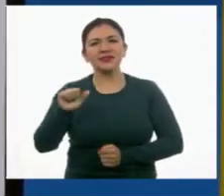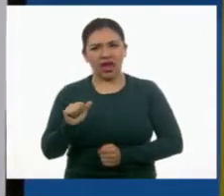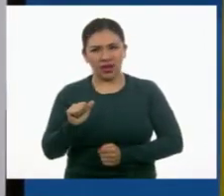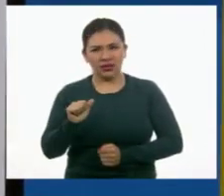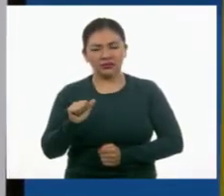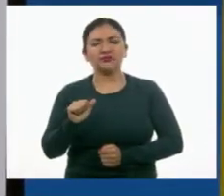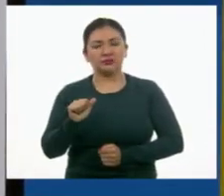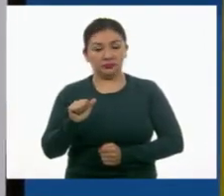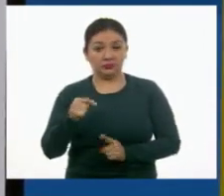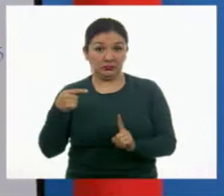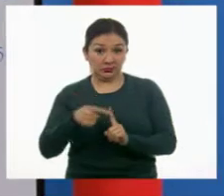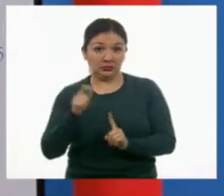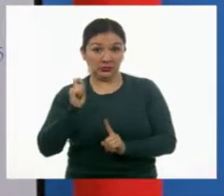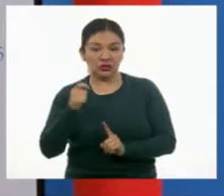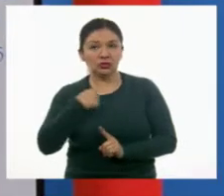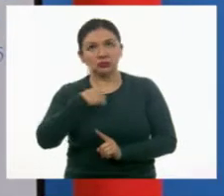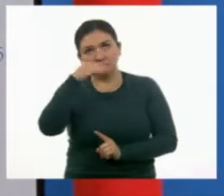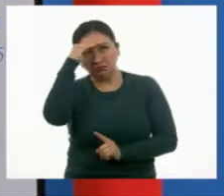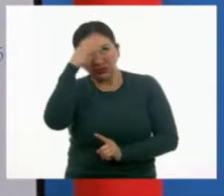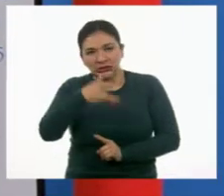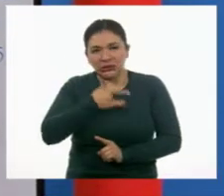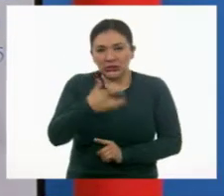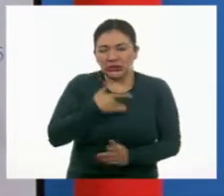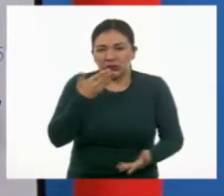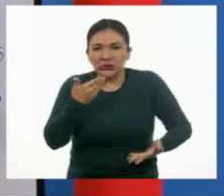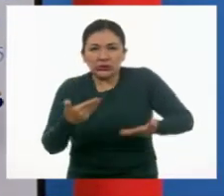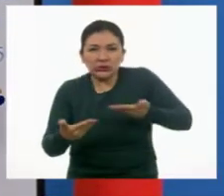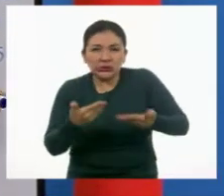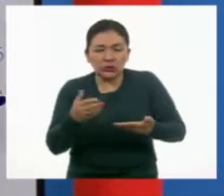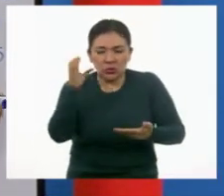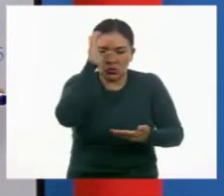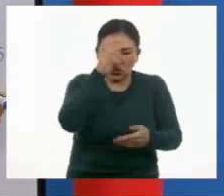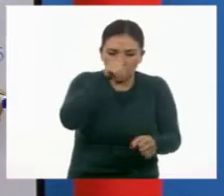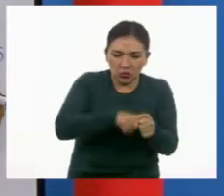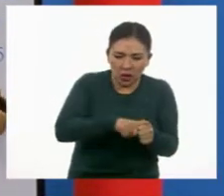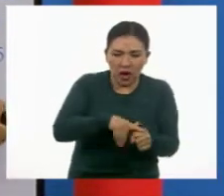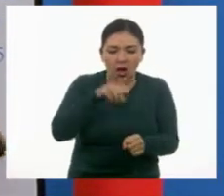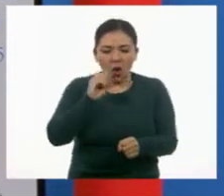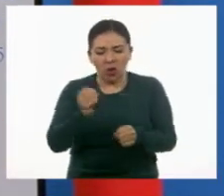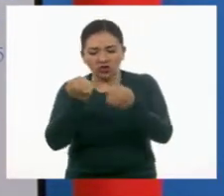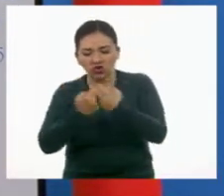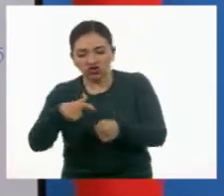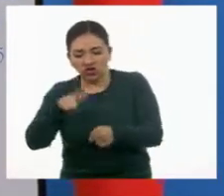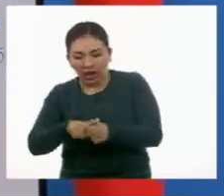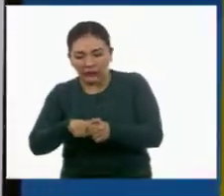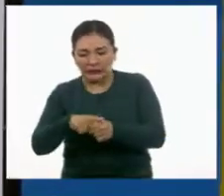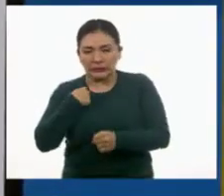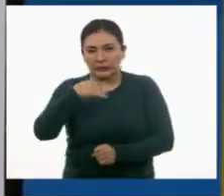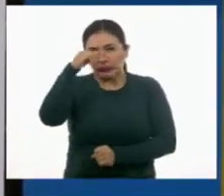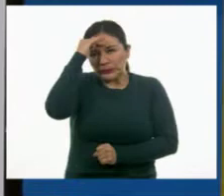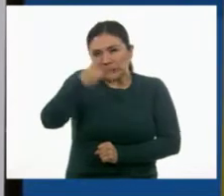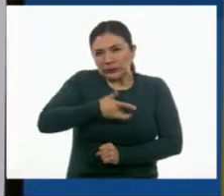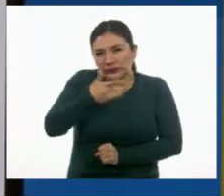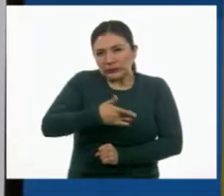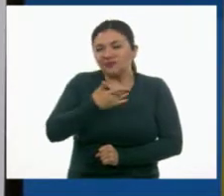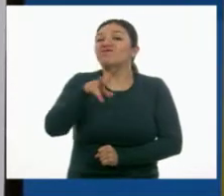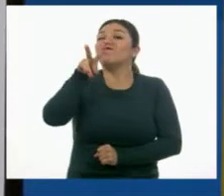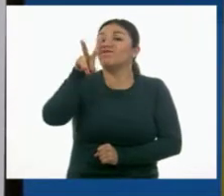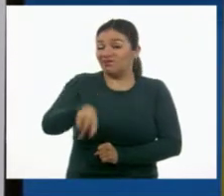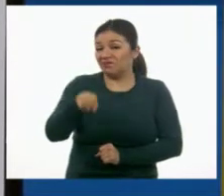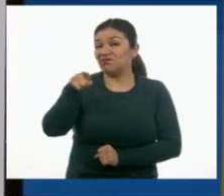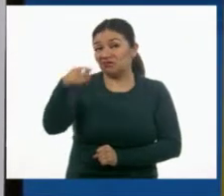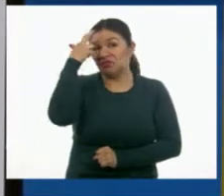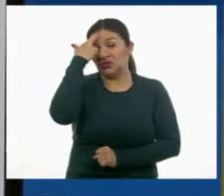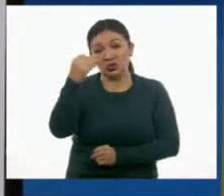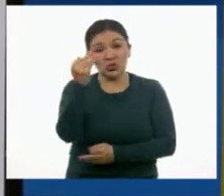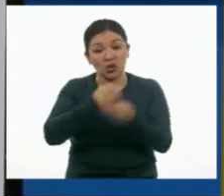Y en la tolerancia me debatía si ponerlo en los aspectos culturales o sociales. Claro, María. Fíjate que todas se